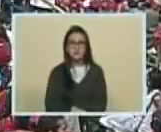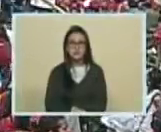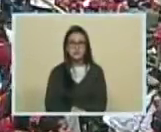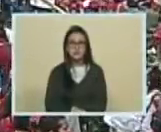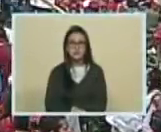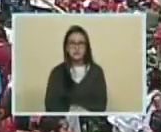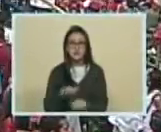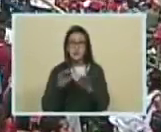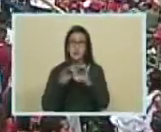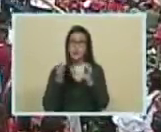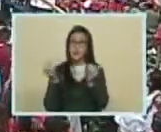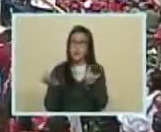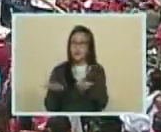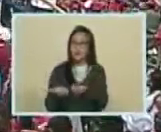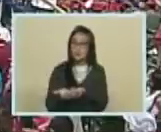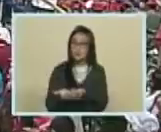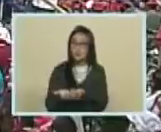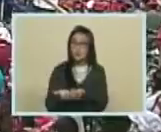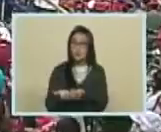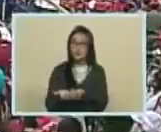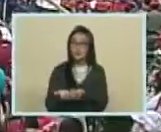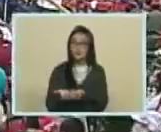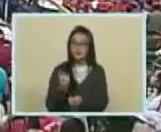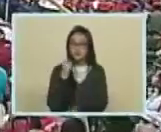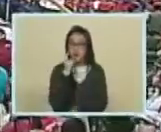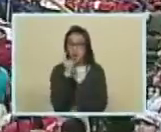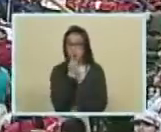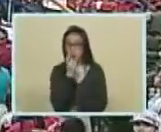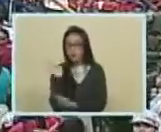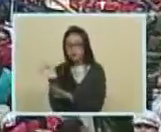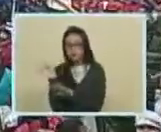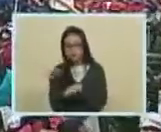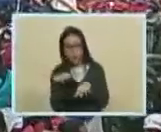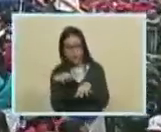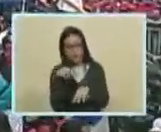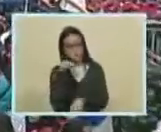El mundo tiene sus ojos puestos en nosotros.